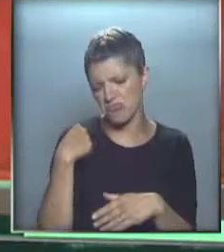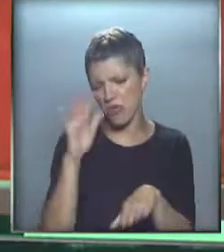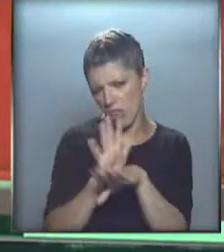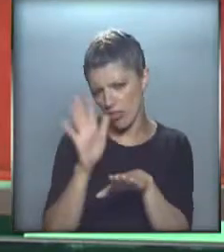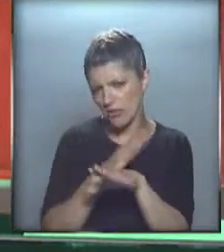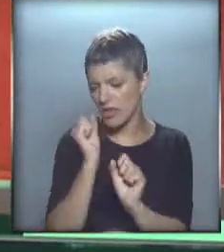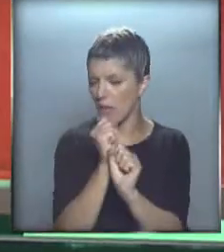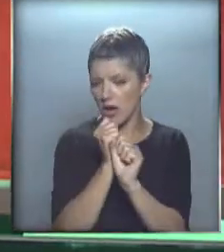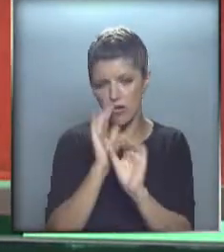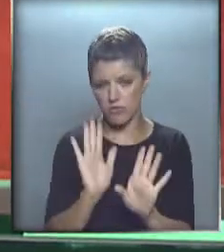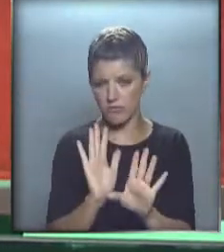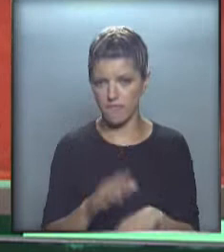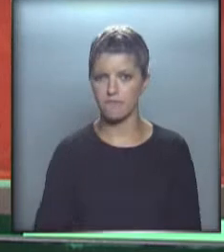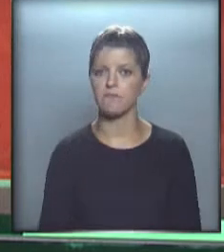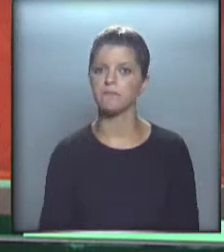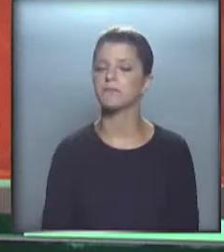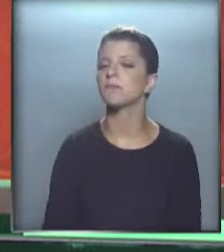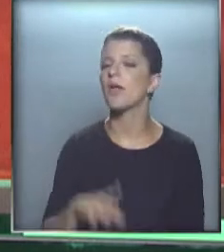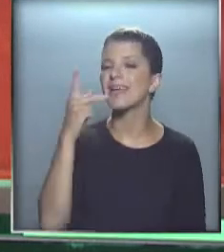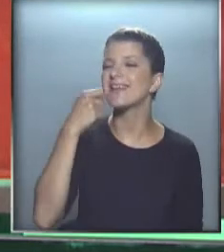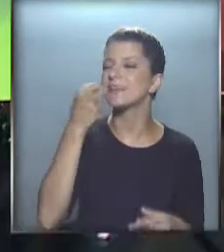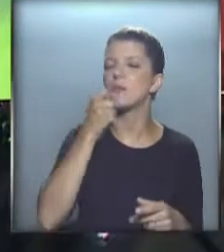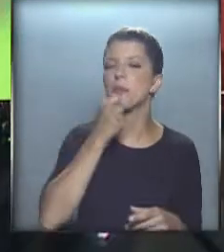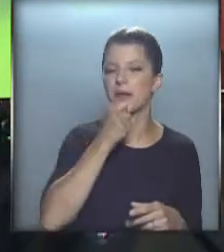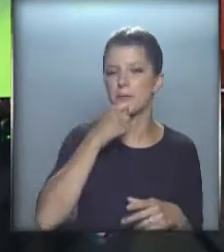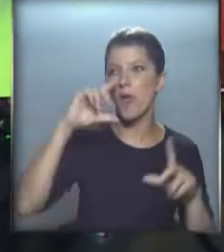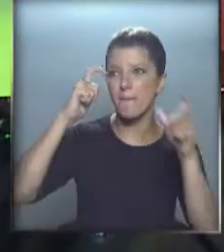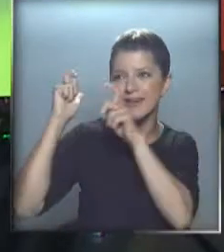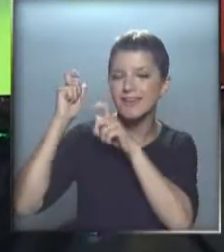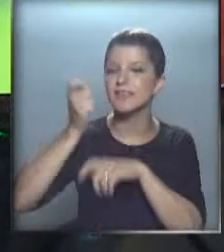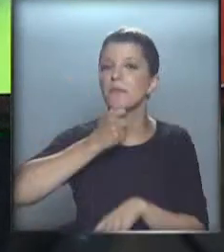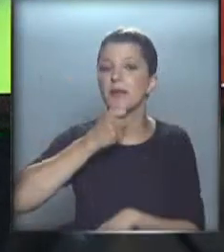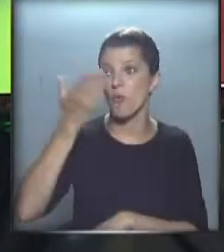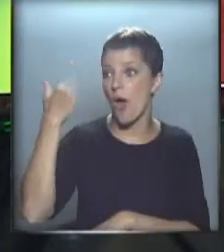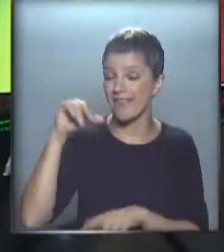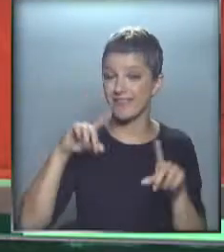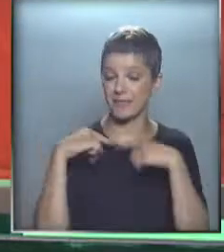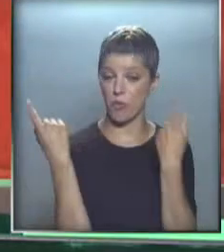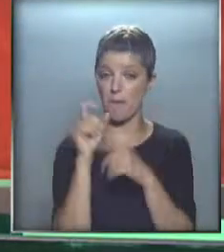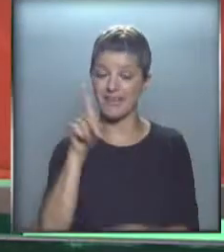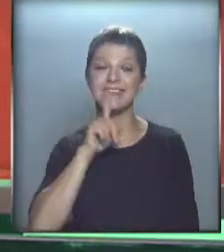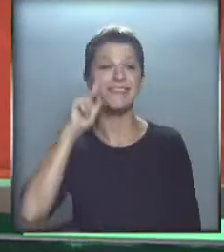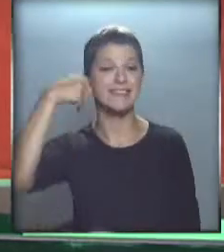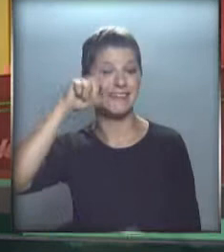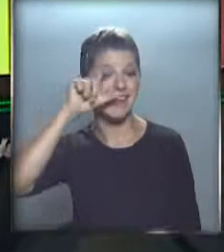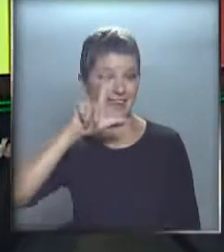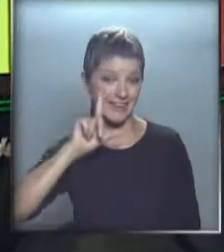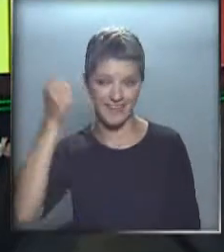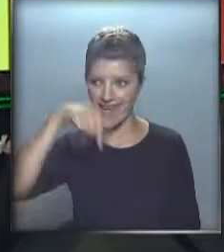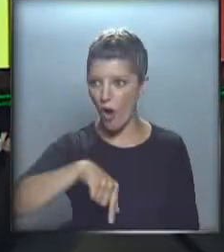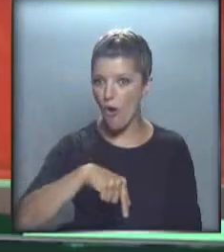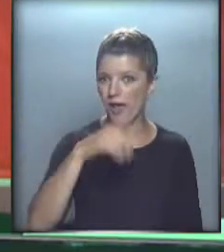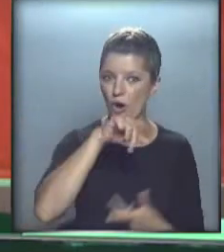claro. Neutralidad, digamos. Sí, pero digamos, la experiencia de que hayas sido un bailando, que tengas que bailar y todo eso te sirve ahora porque en algún punto de todo. Sí, es por está relacionado.